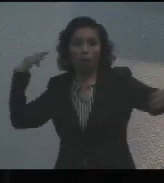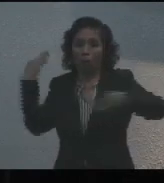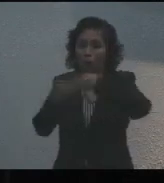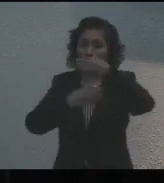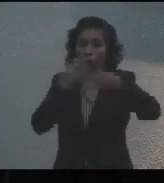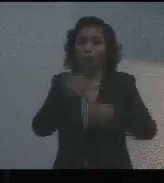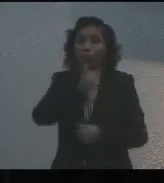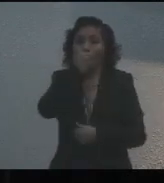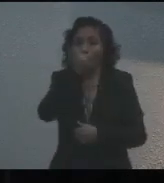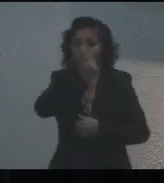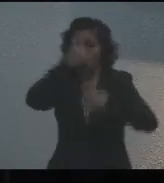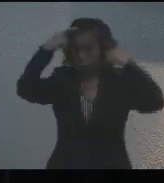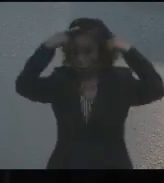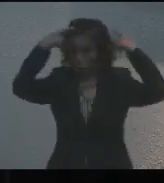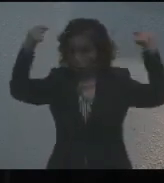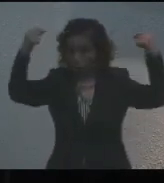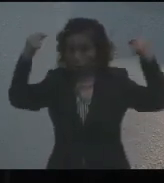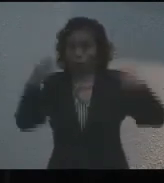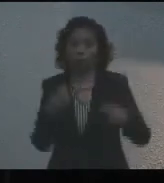egresados de este heroico plantel.